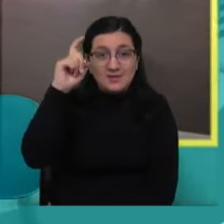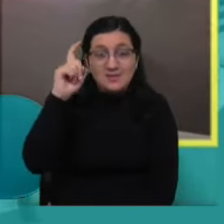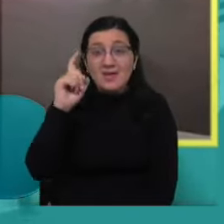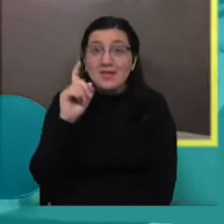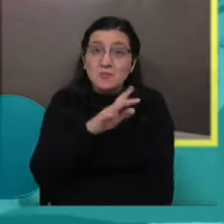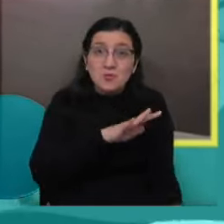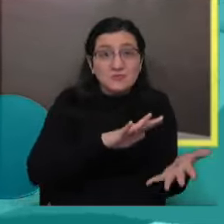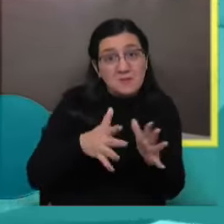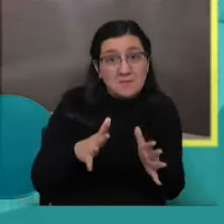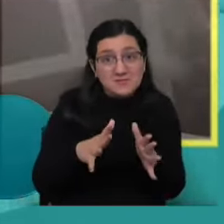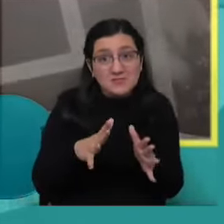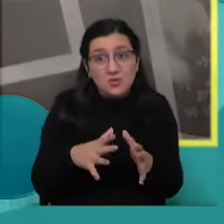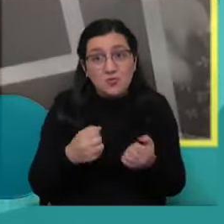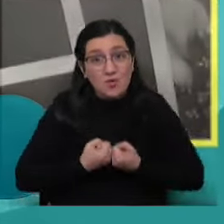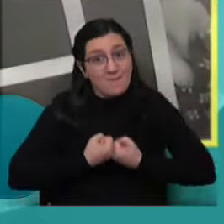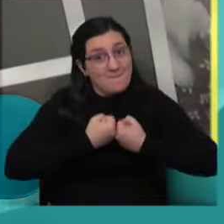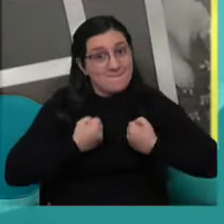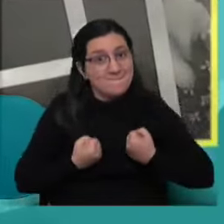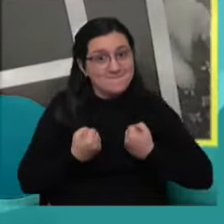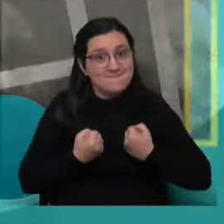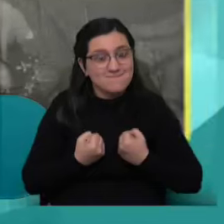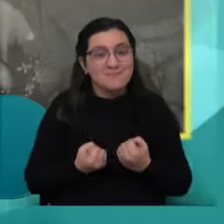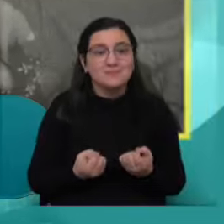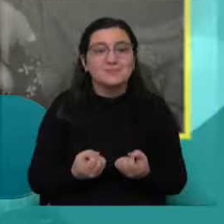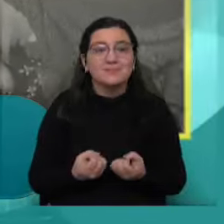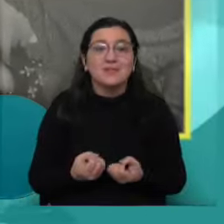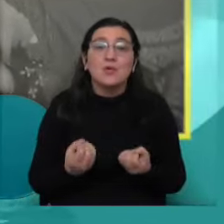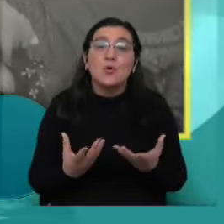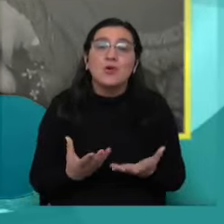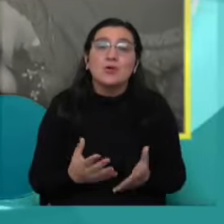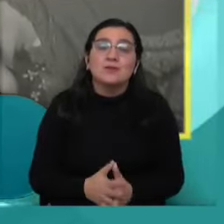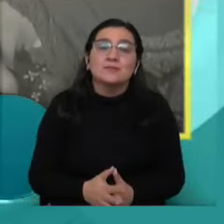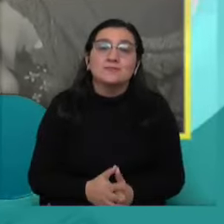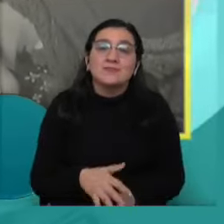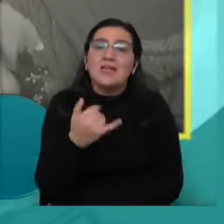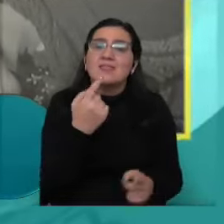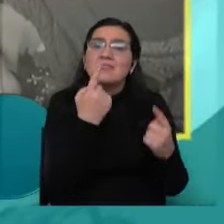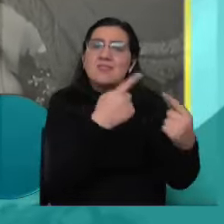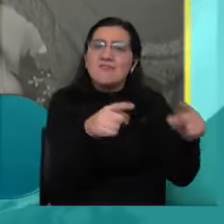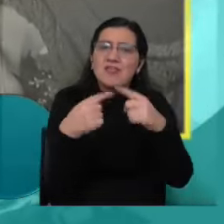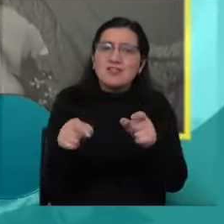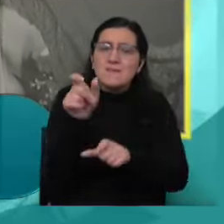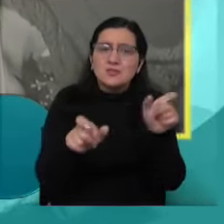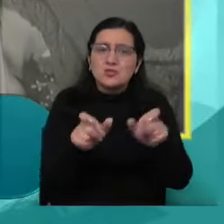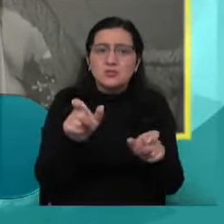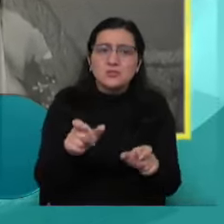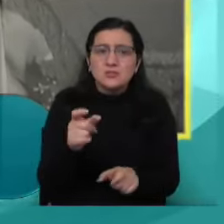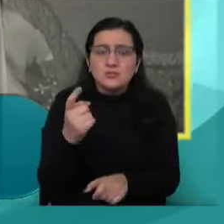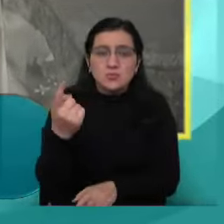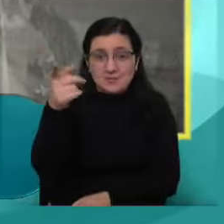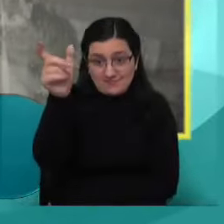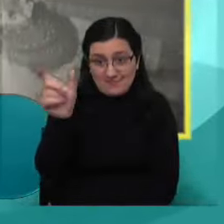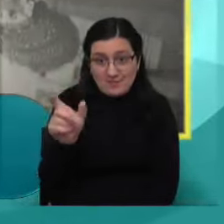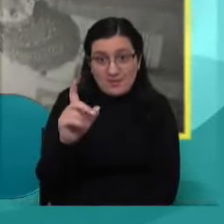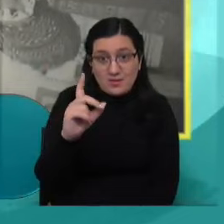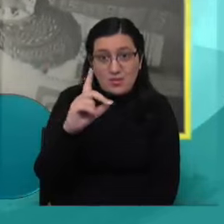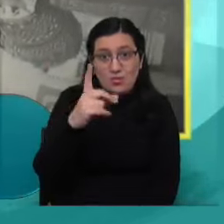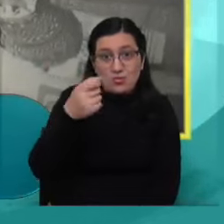más abarcativo Este y bueno y nos encontramos con distintas personas y una de esas personas es don Don